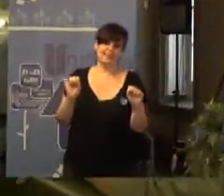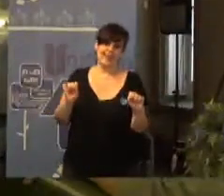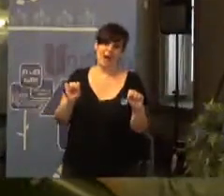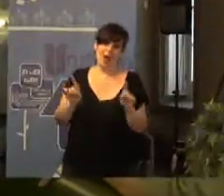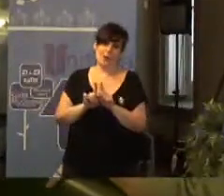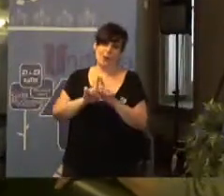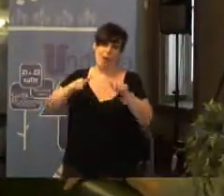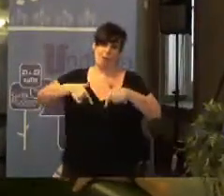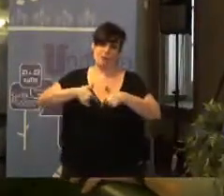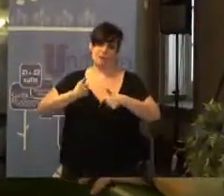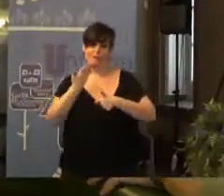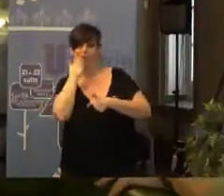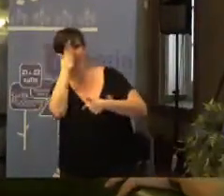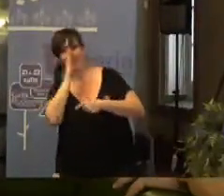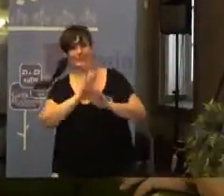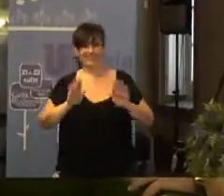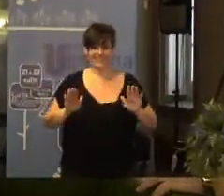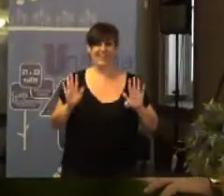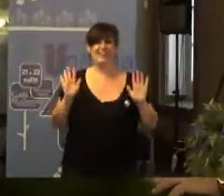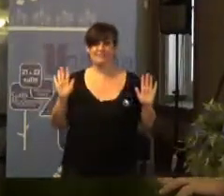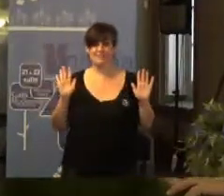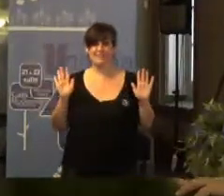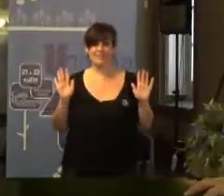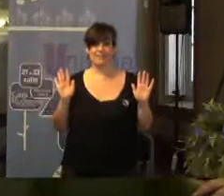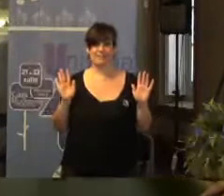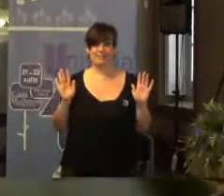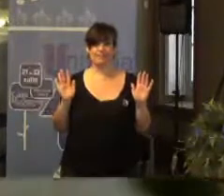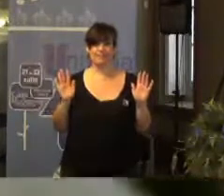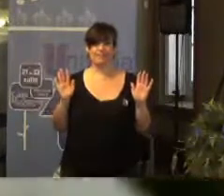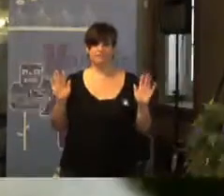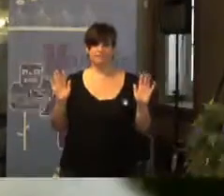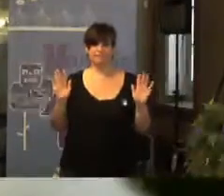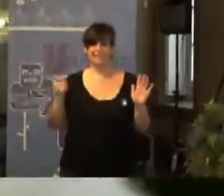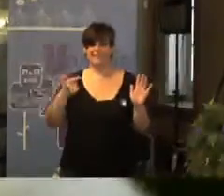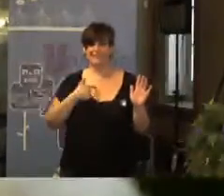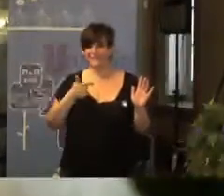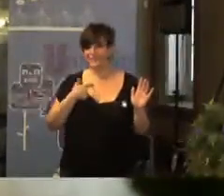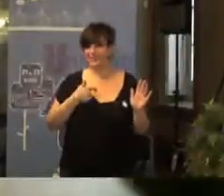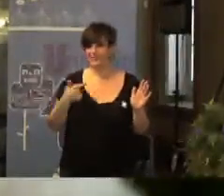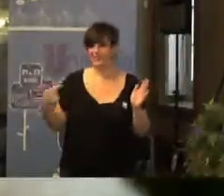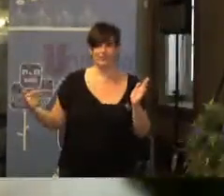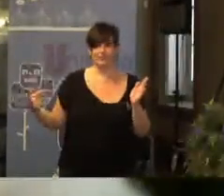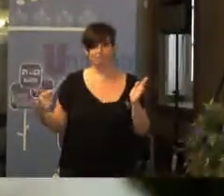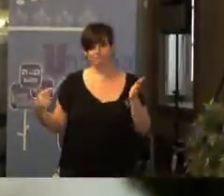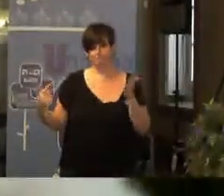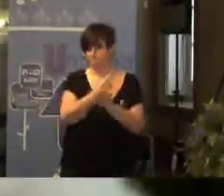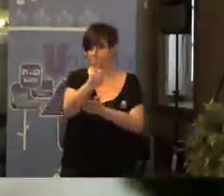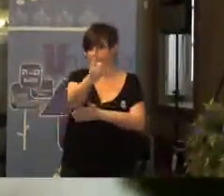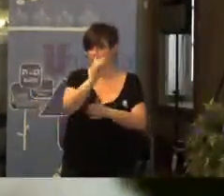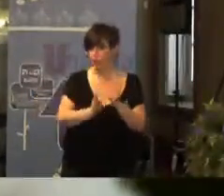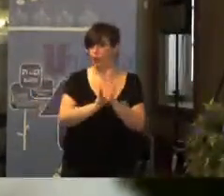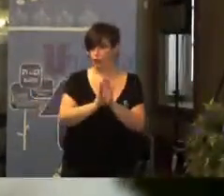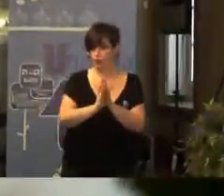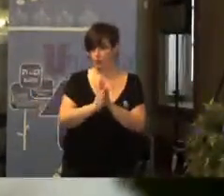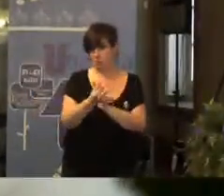estou dorminte, pero sigo tendo, evidentemente, unha trayectoria que non vou nin a negar nin a